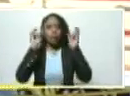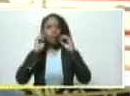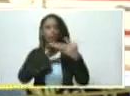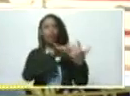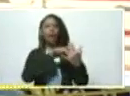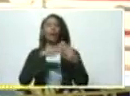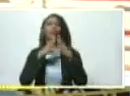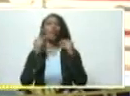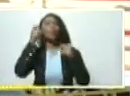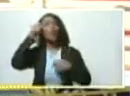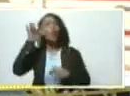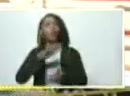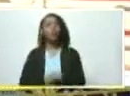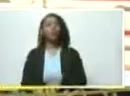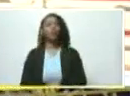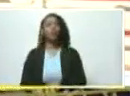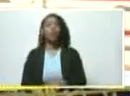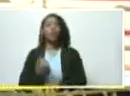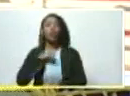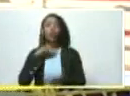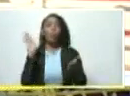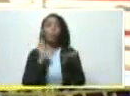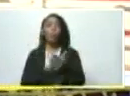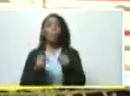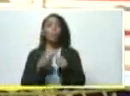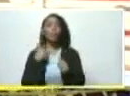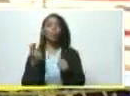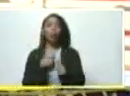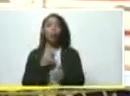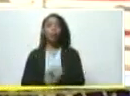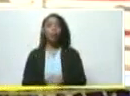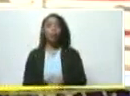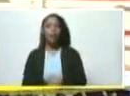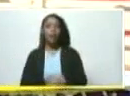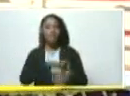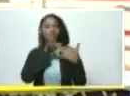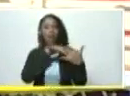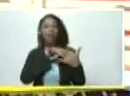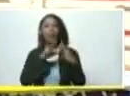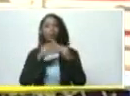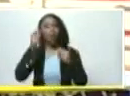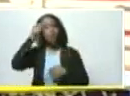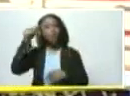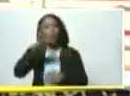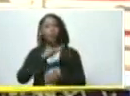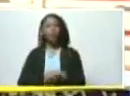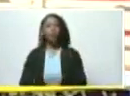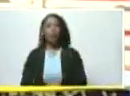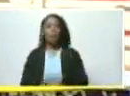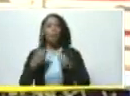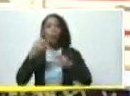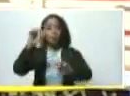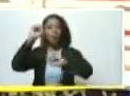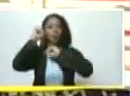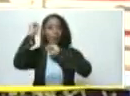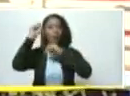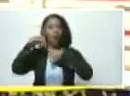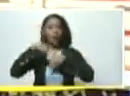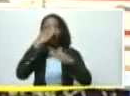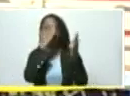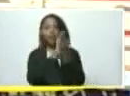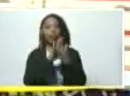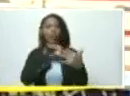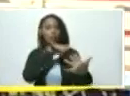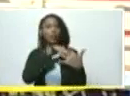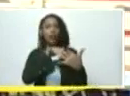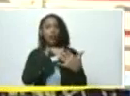de todo el pueblo. Hemos aplicado los principios de la guerra de todo el pueblo para vencer en este frente de